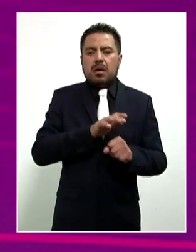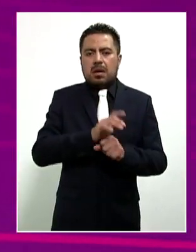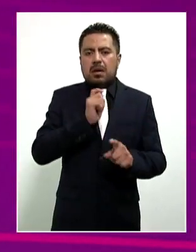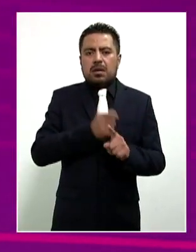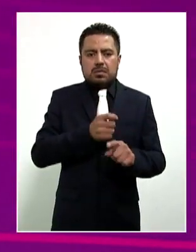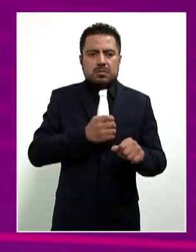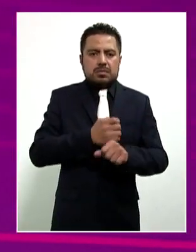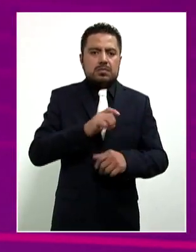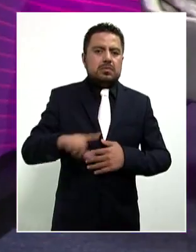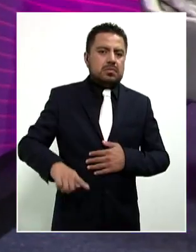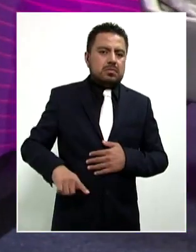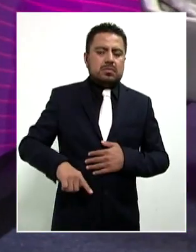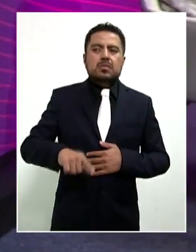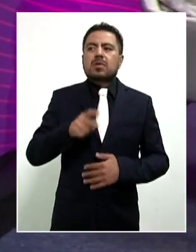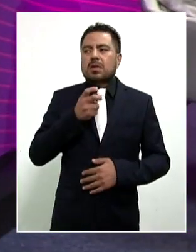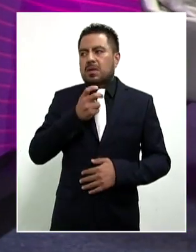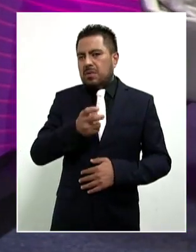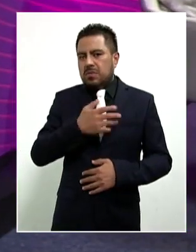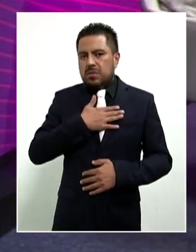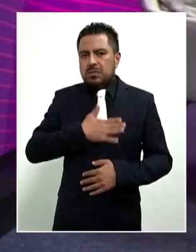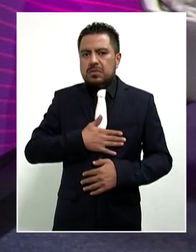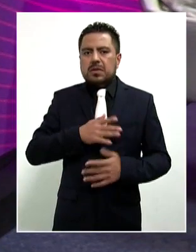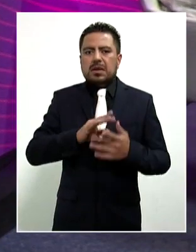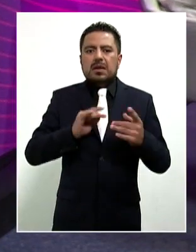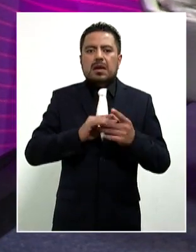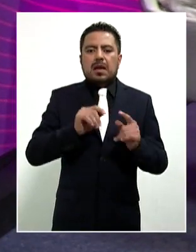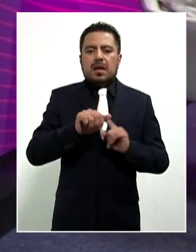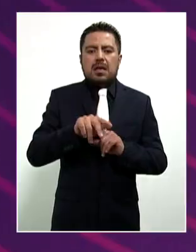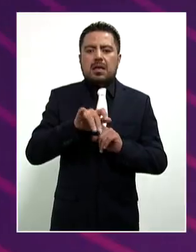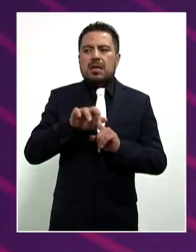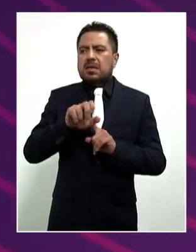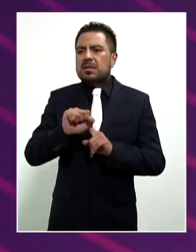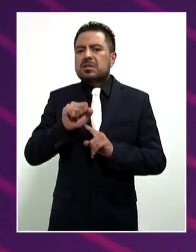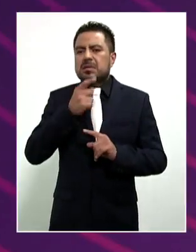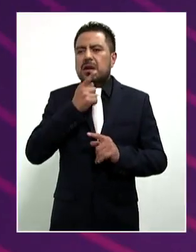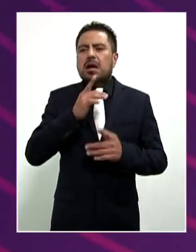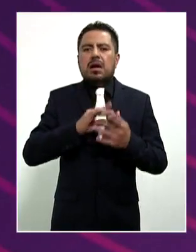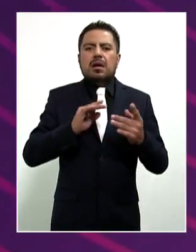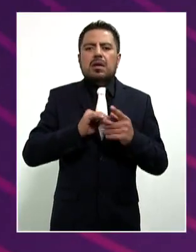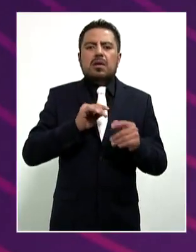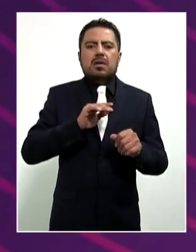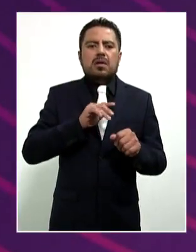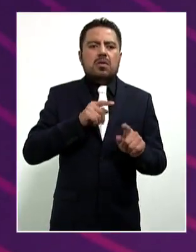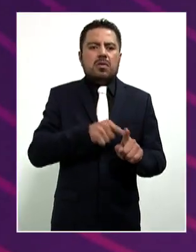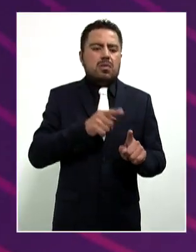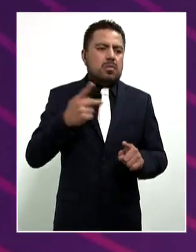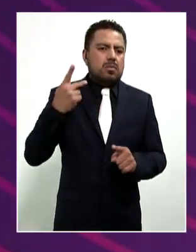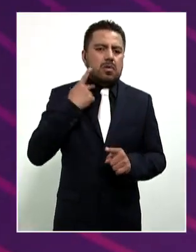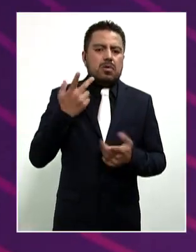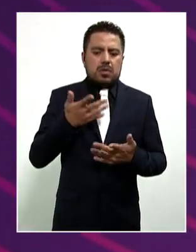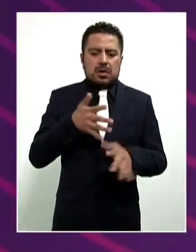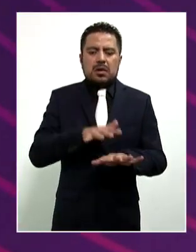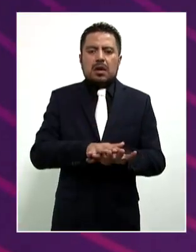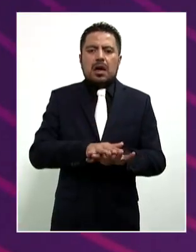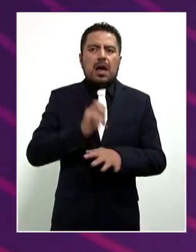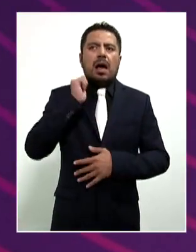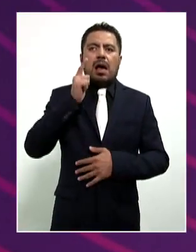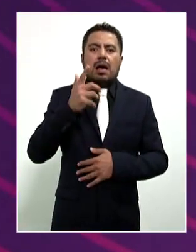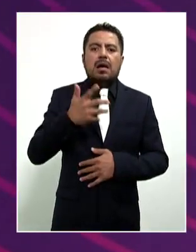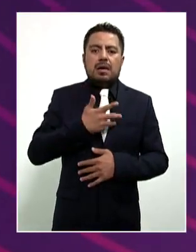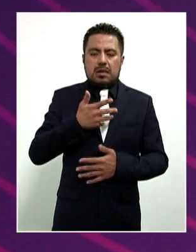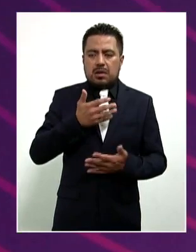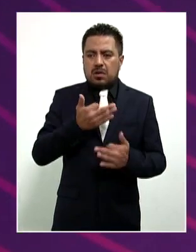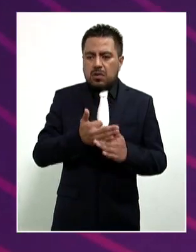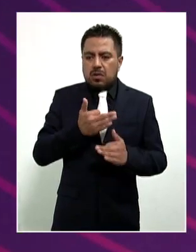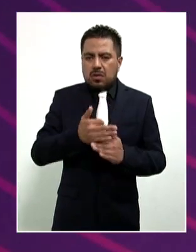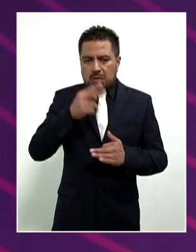del Estado. Justamente, y Andrés, háblanos un poco de eso, la política de integración. ¿Tenemos algo así,